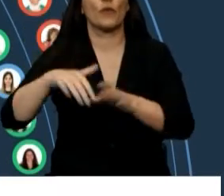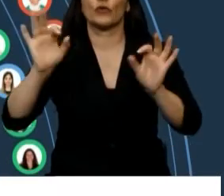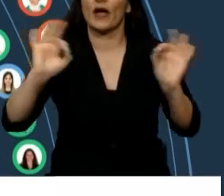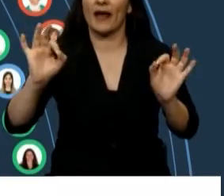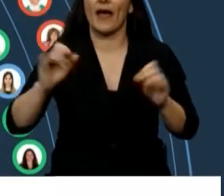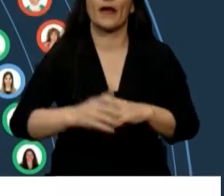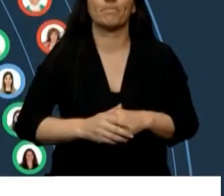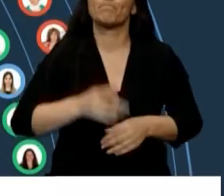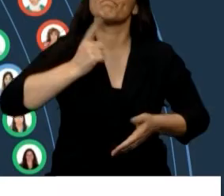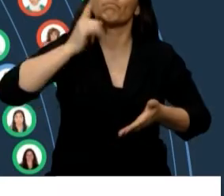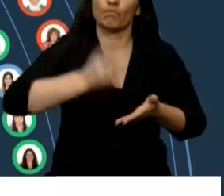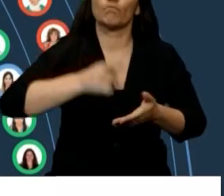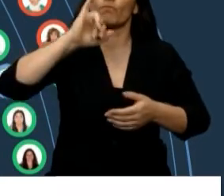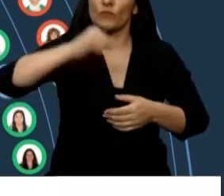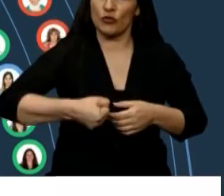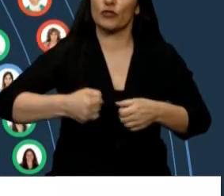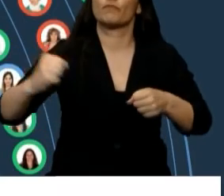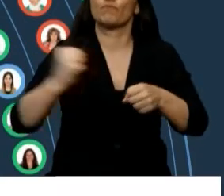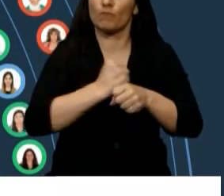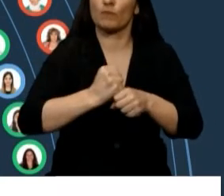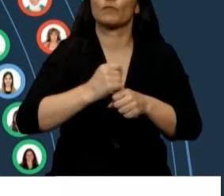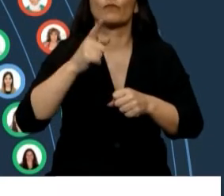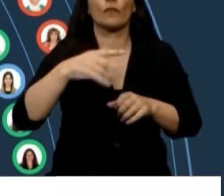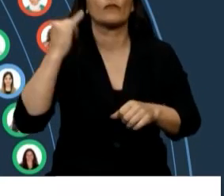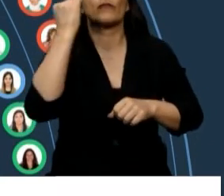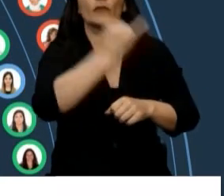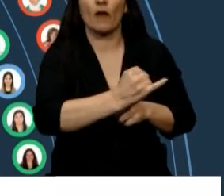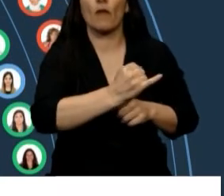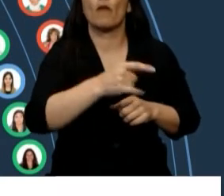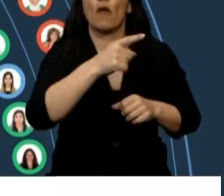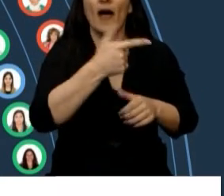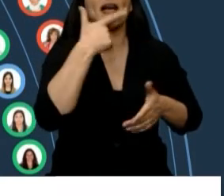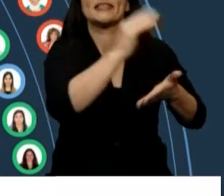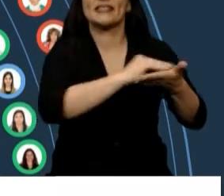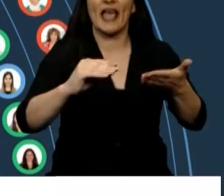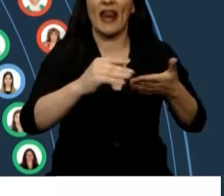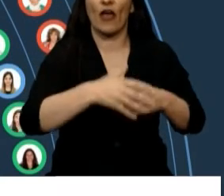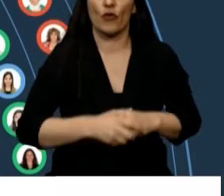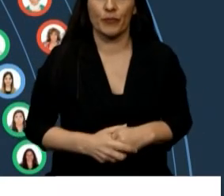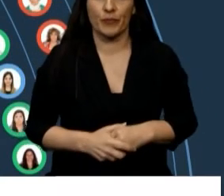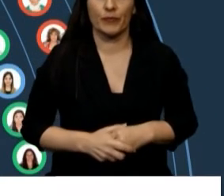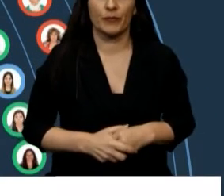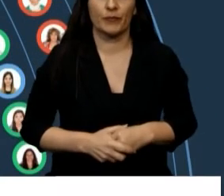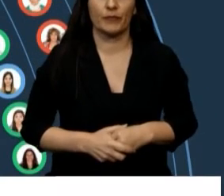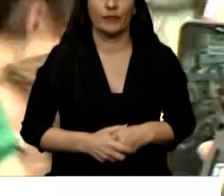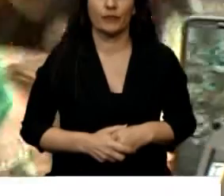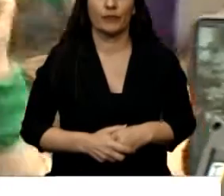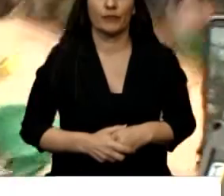abstenciones. Resulta afirmativo. Se comunicará al Honorable Senado.